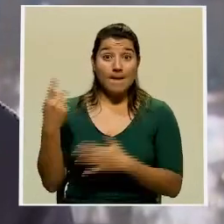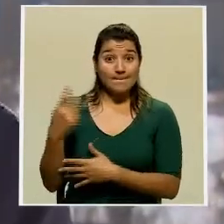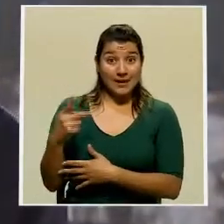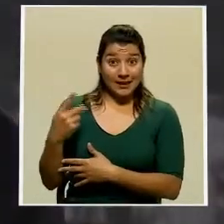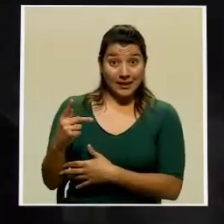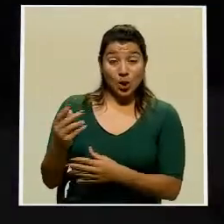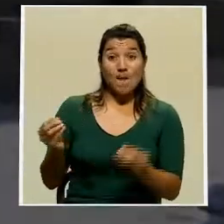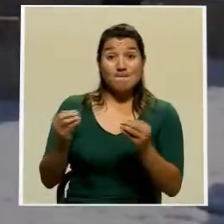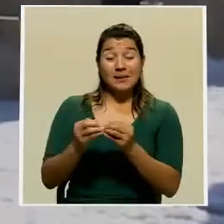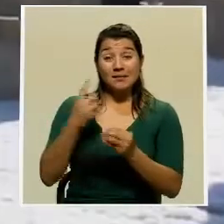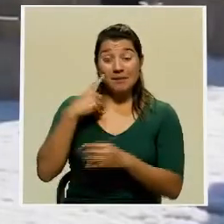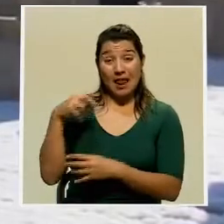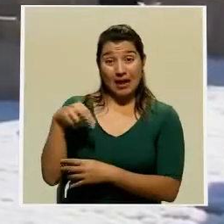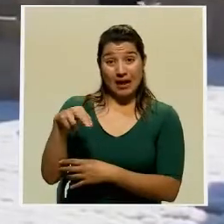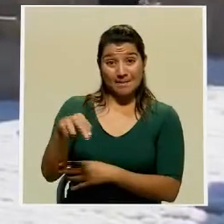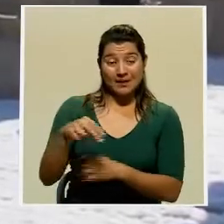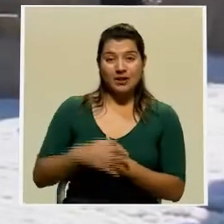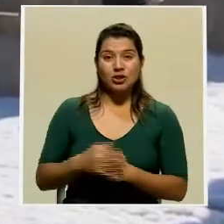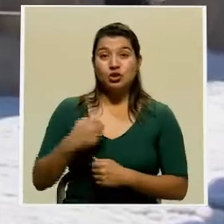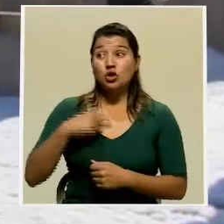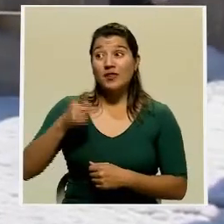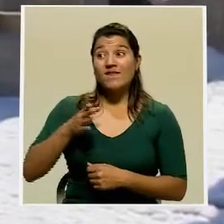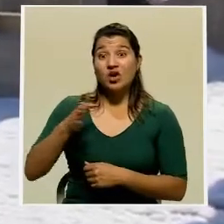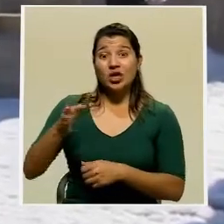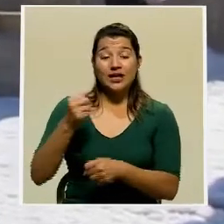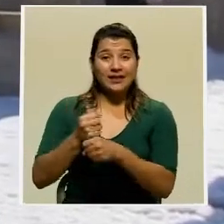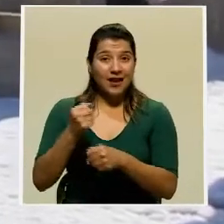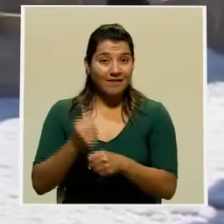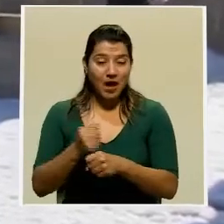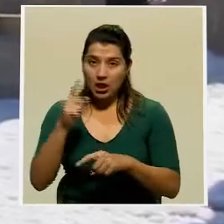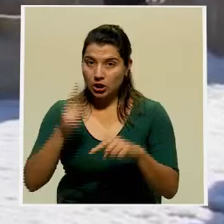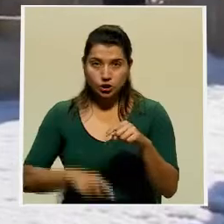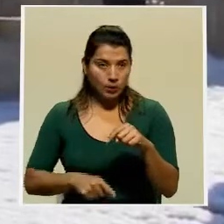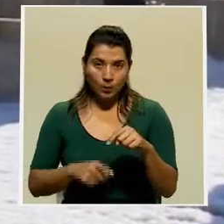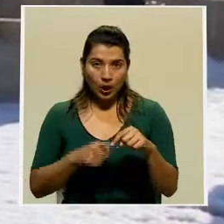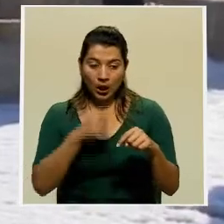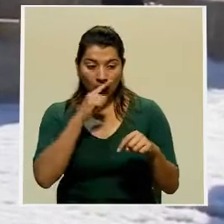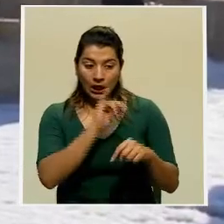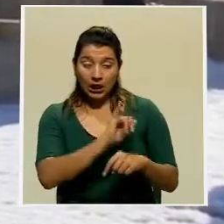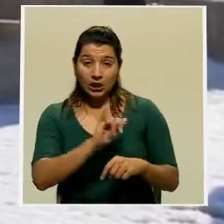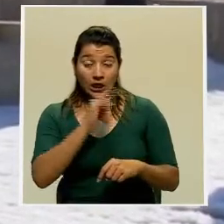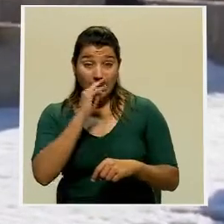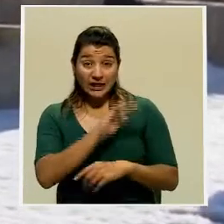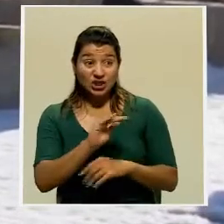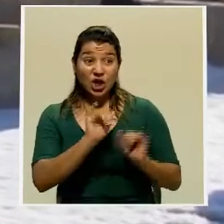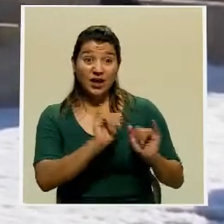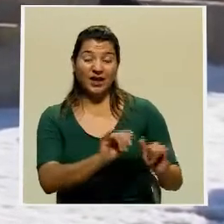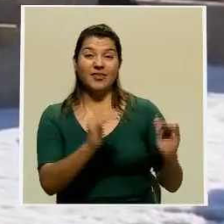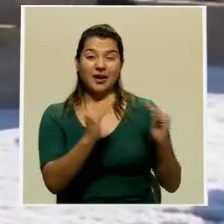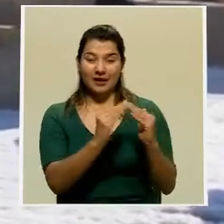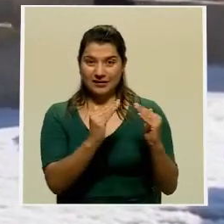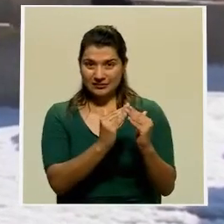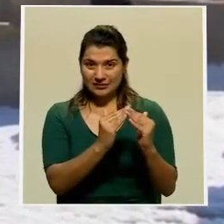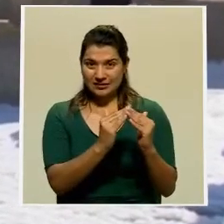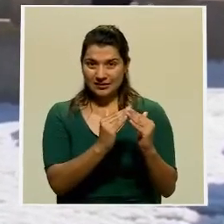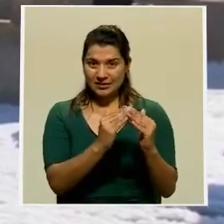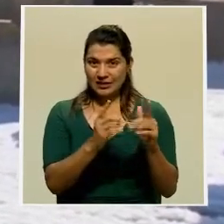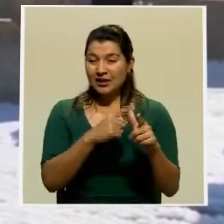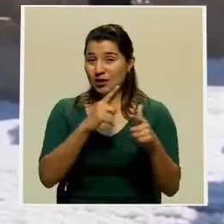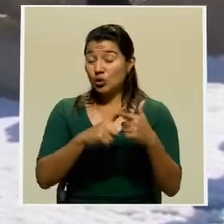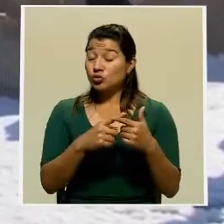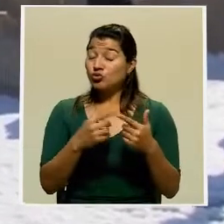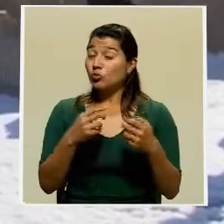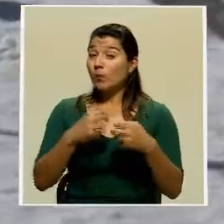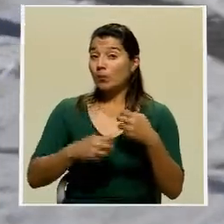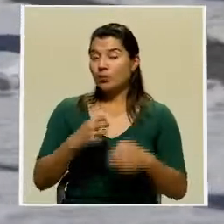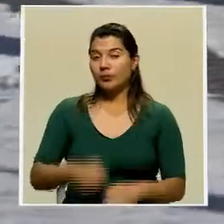todo para andar, sí. Toca ir a trabajar y tal y no se puede, los niños en casa, pues ya empieza a ser, creo que un poco de problema